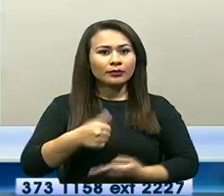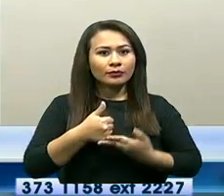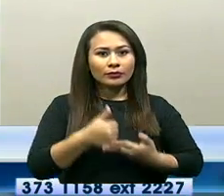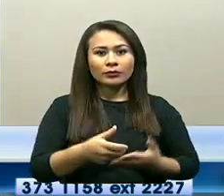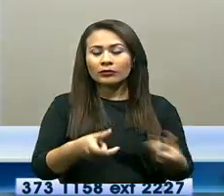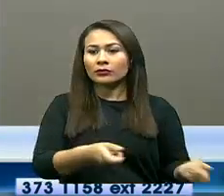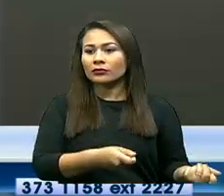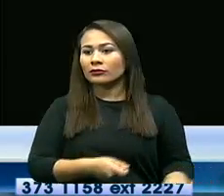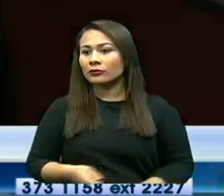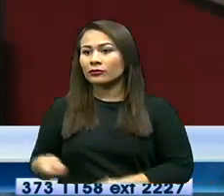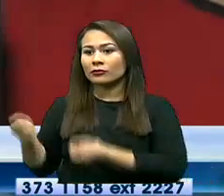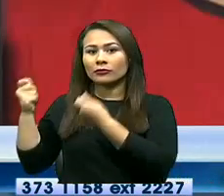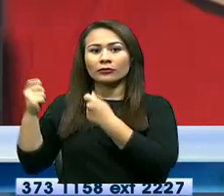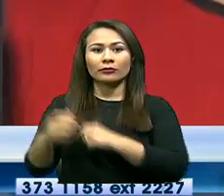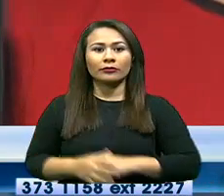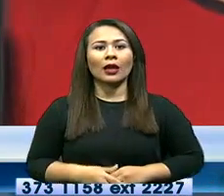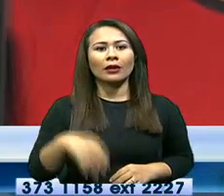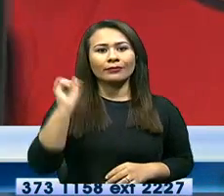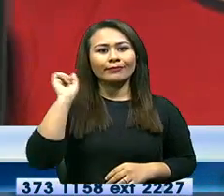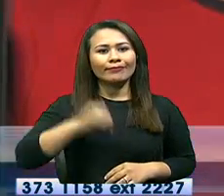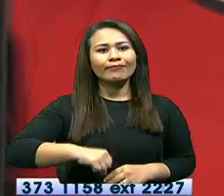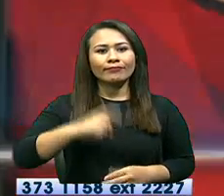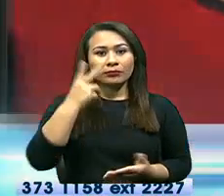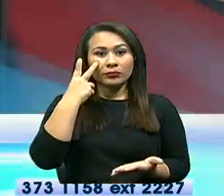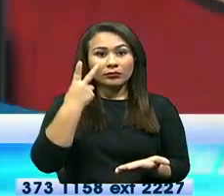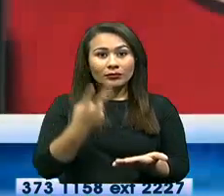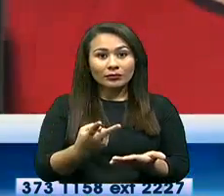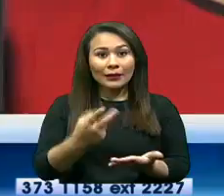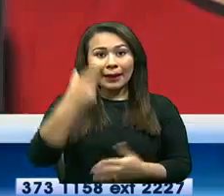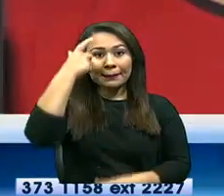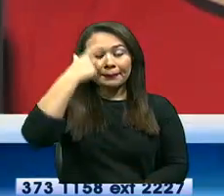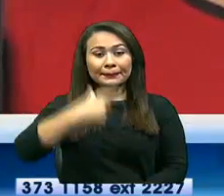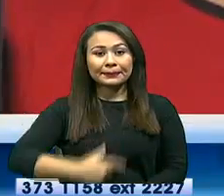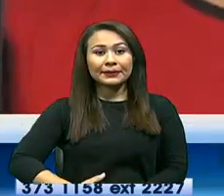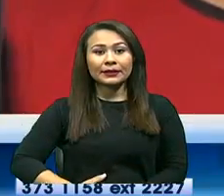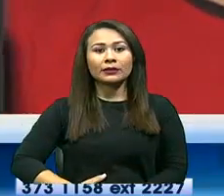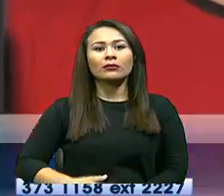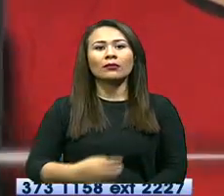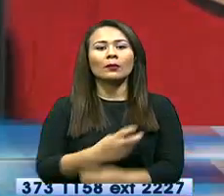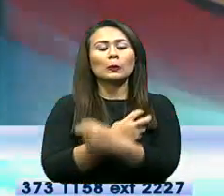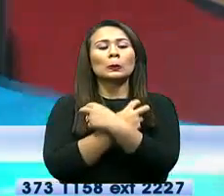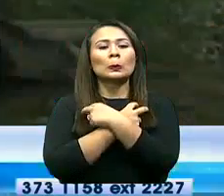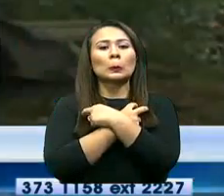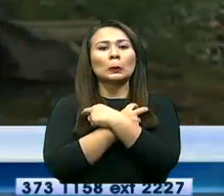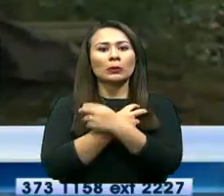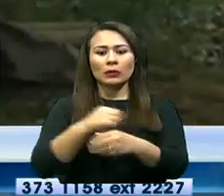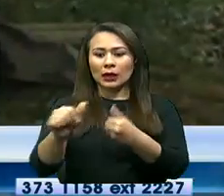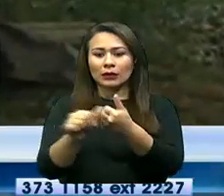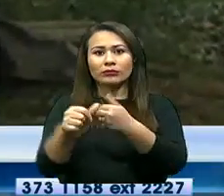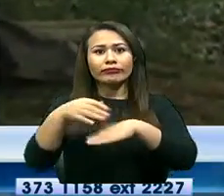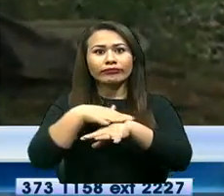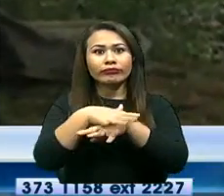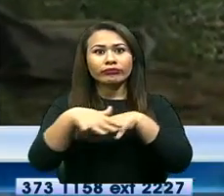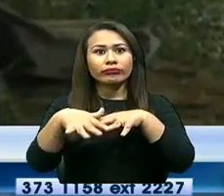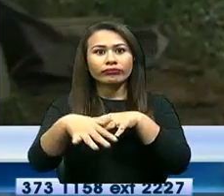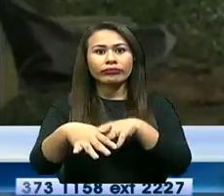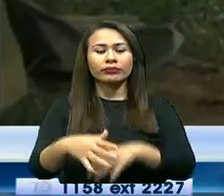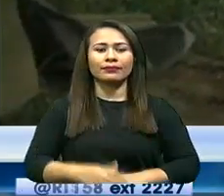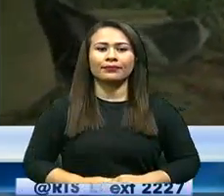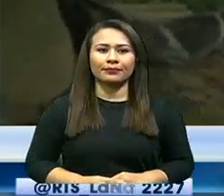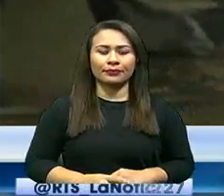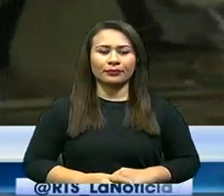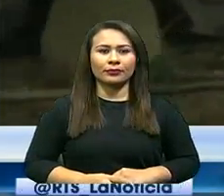del cadáver y vinieron. Se pudo constatar que era exactamente, había un cadáver a orillas del río por sumersión